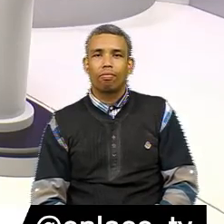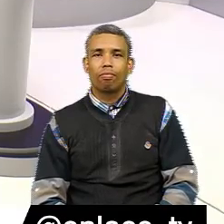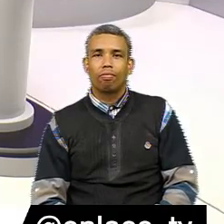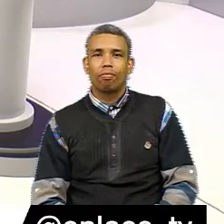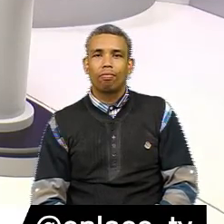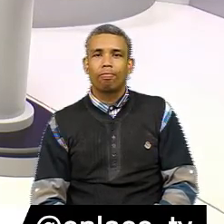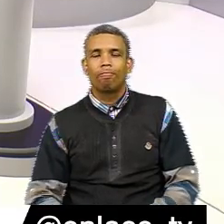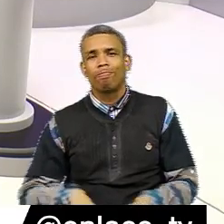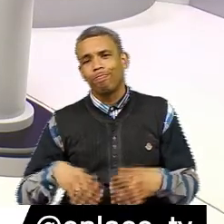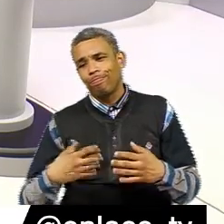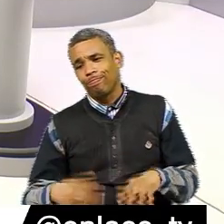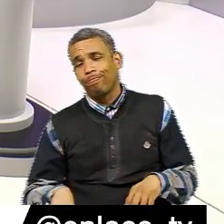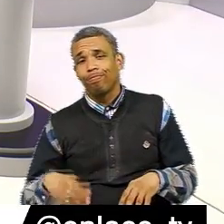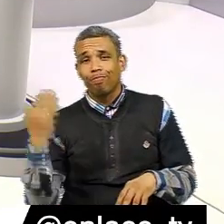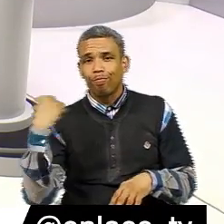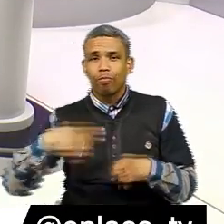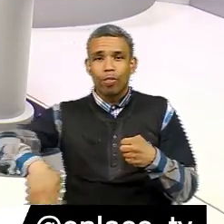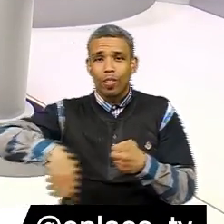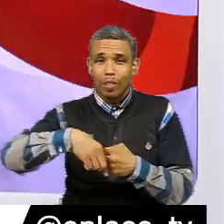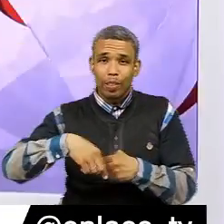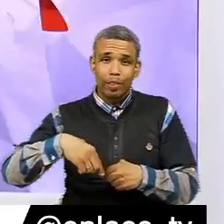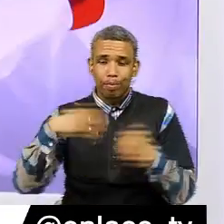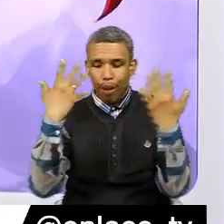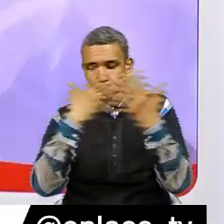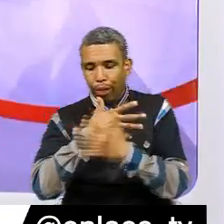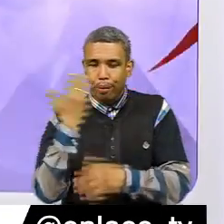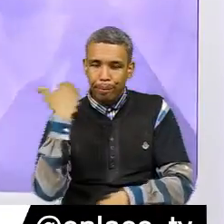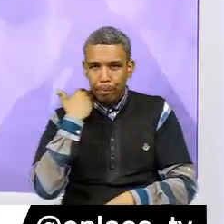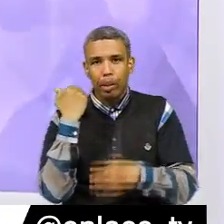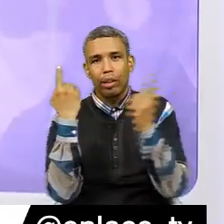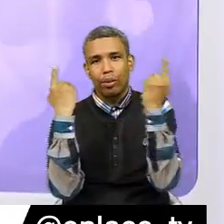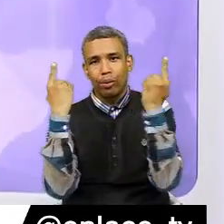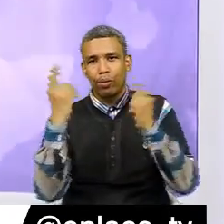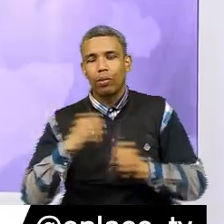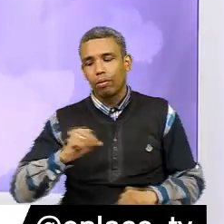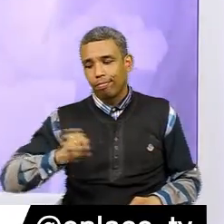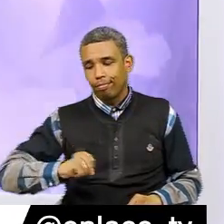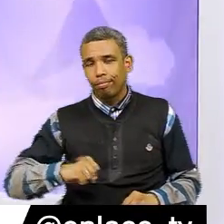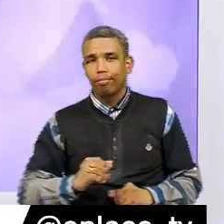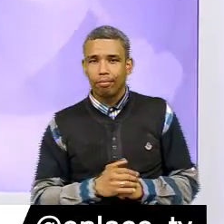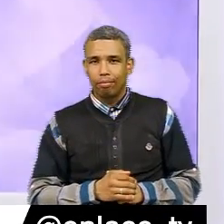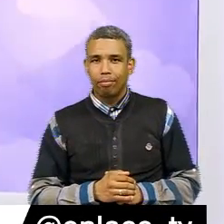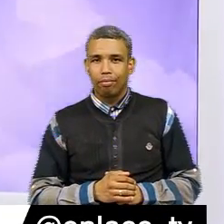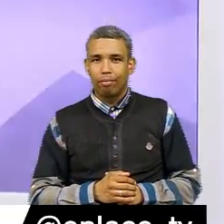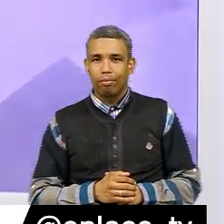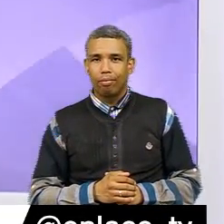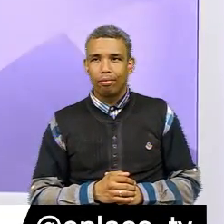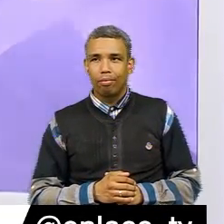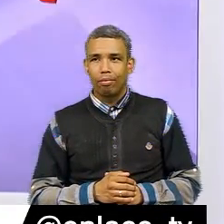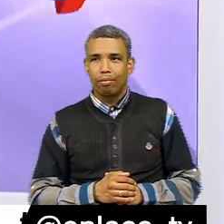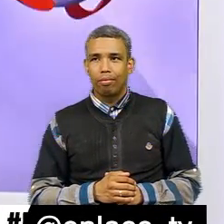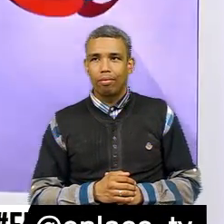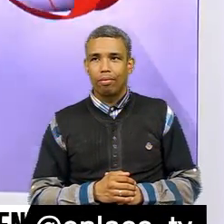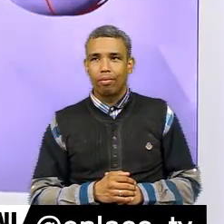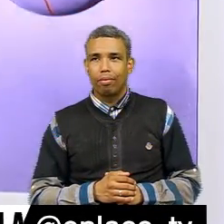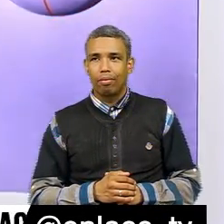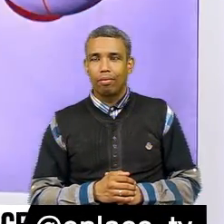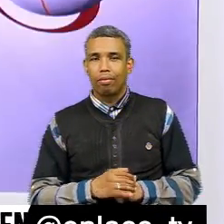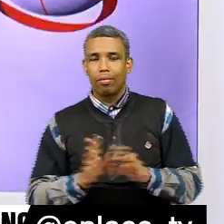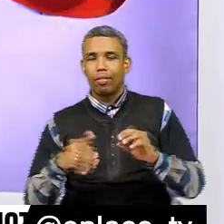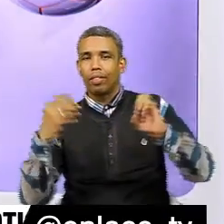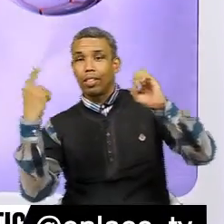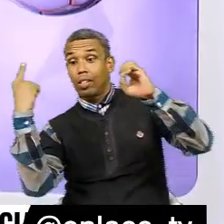minuto. Hola, ¿qué tal, Yanis? Saludo para usted, para todos los televidentes. Así es. Pasó Alianza de ser co-líder de la Liga Águila, de estar ahí en el segundo o